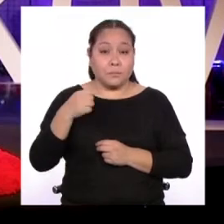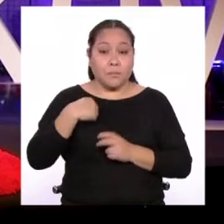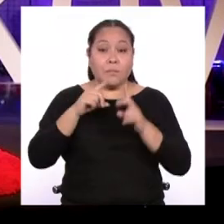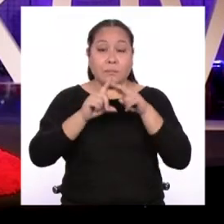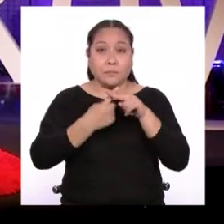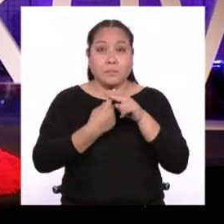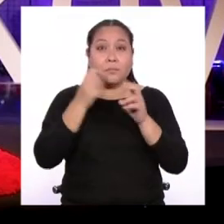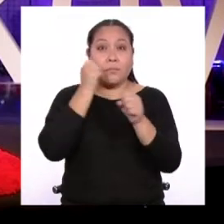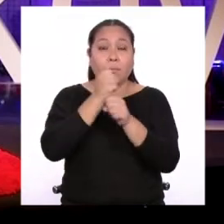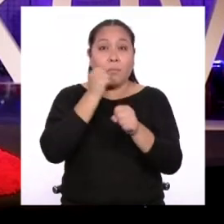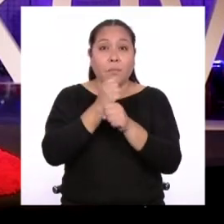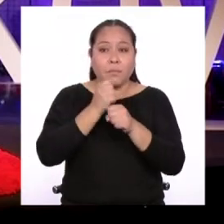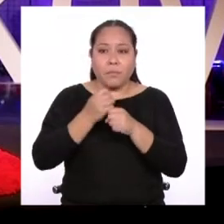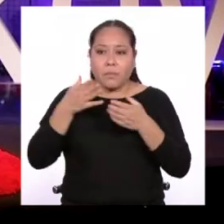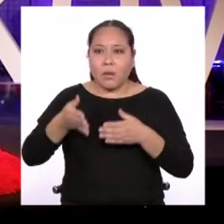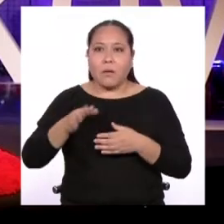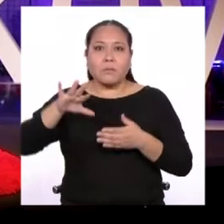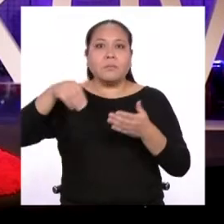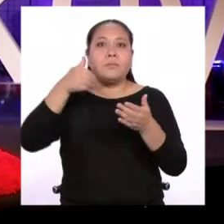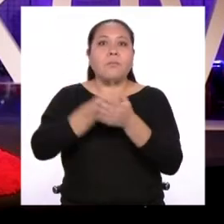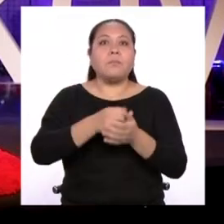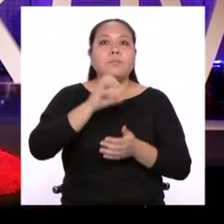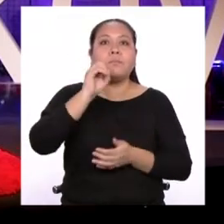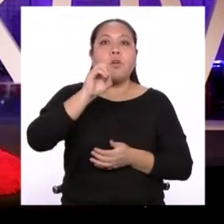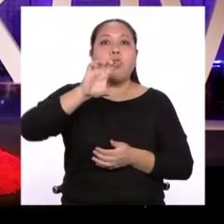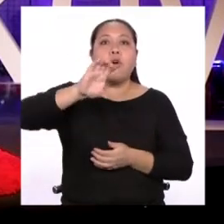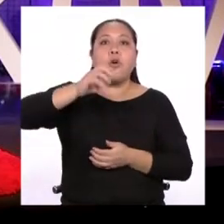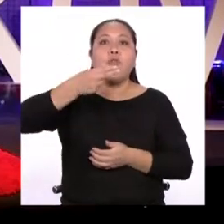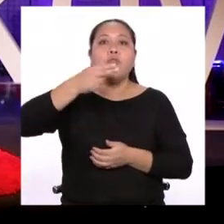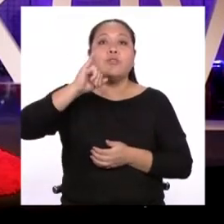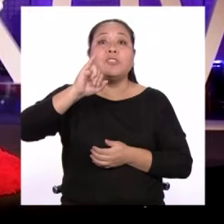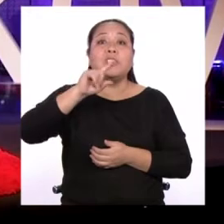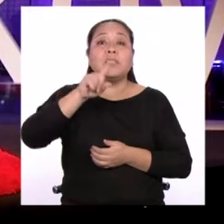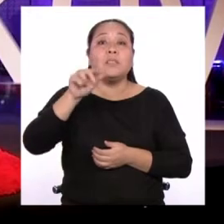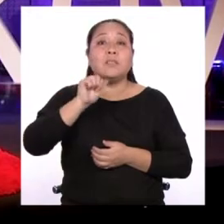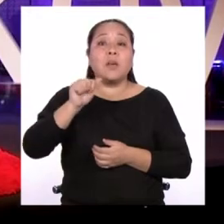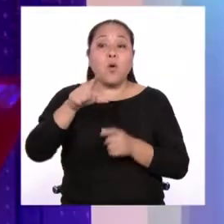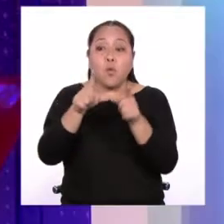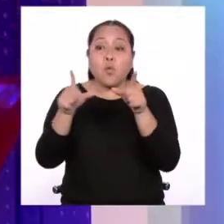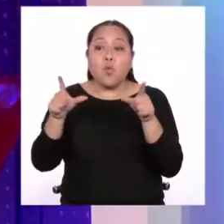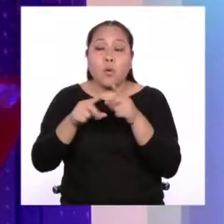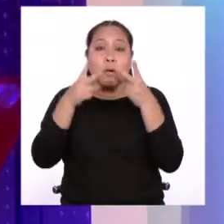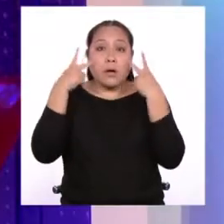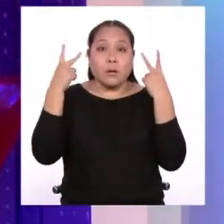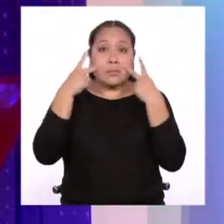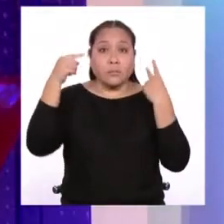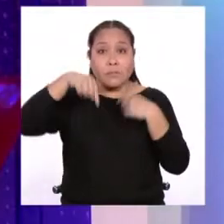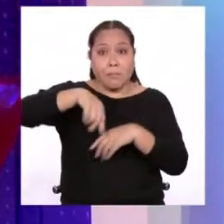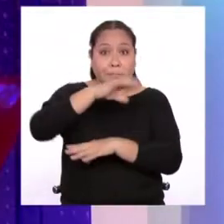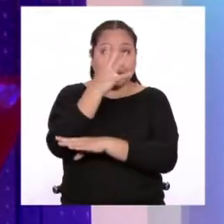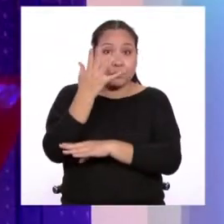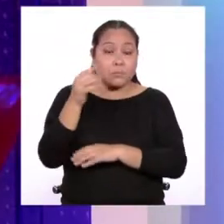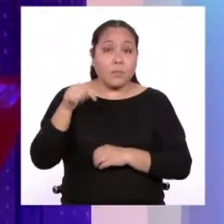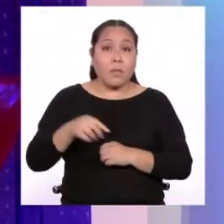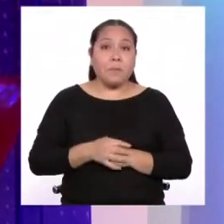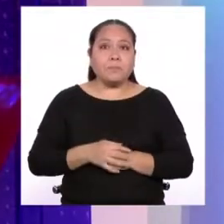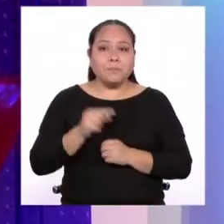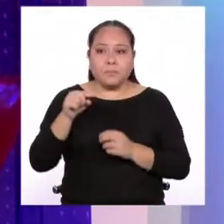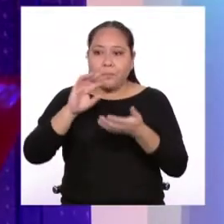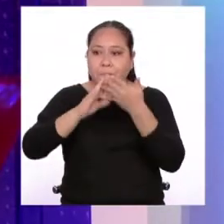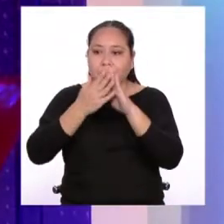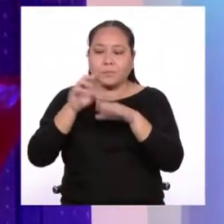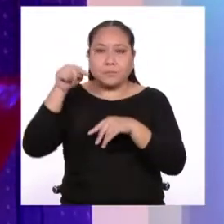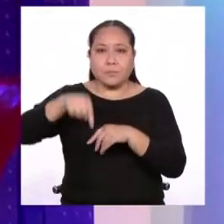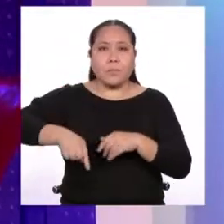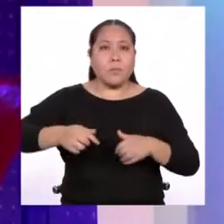cosas de la vida llegué a Uchiza, un rincón de la selva peruana, cuya población Vivía en